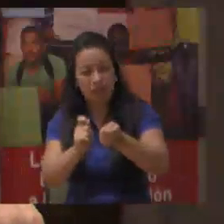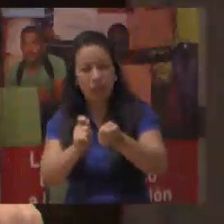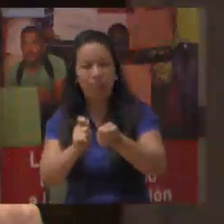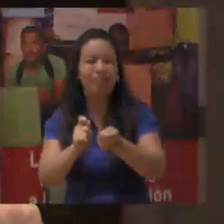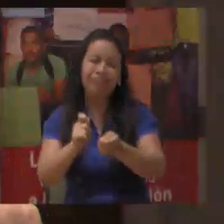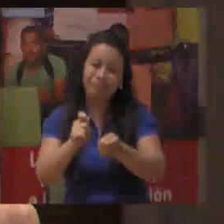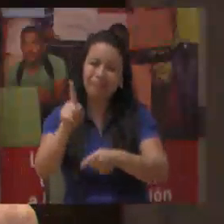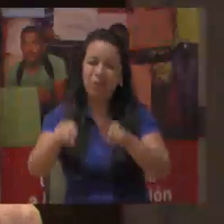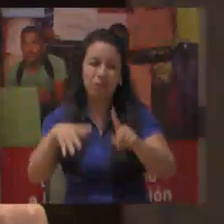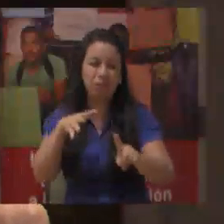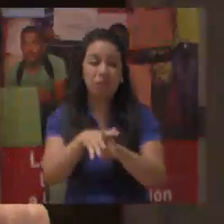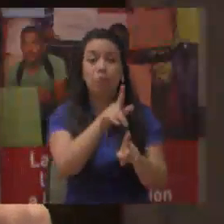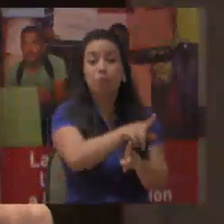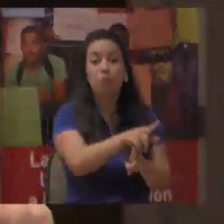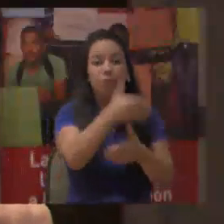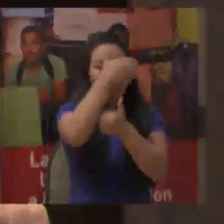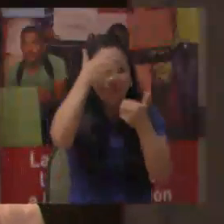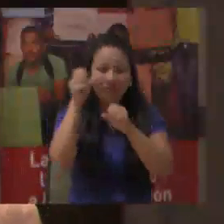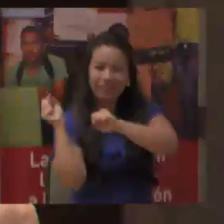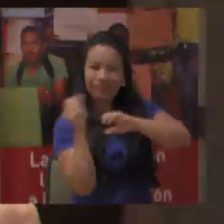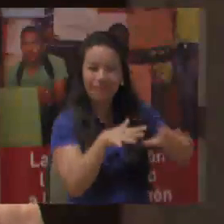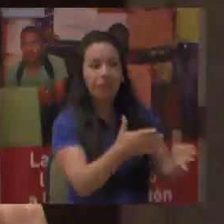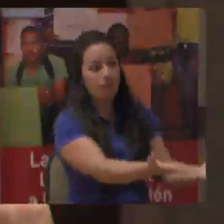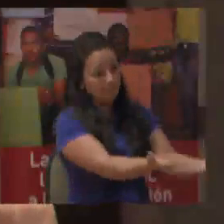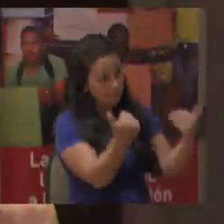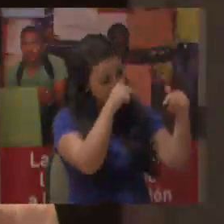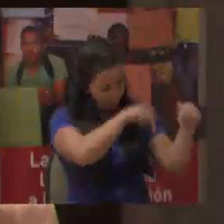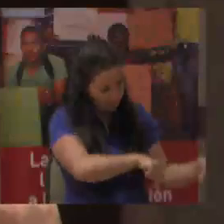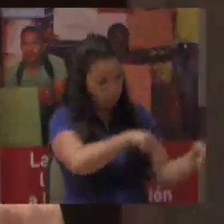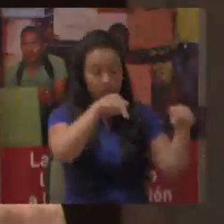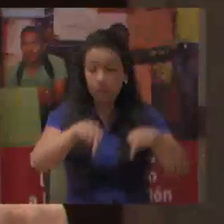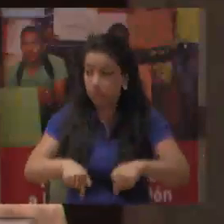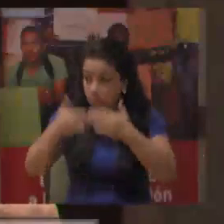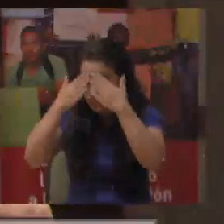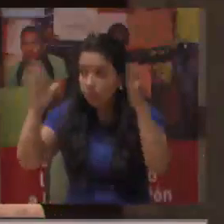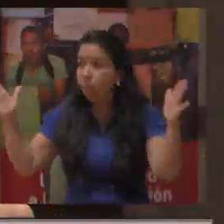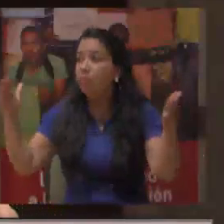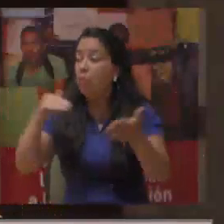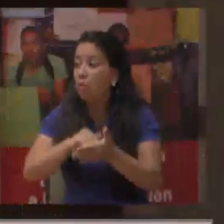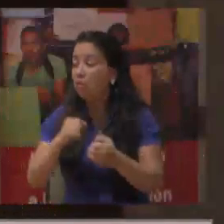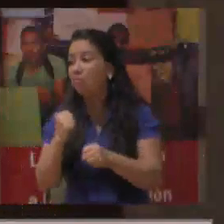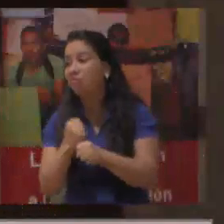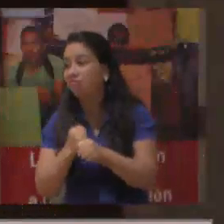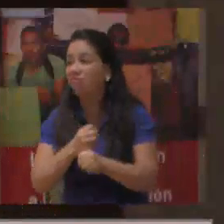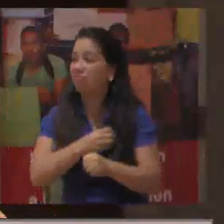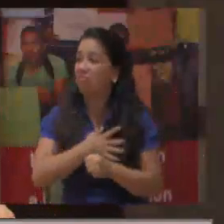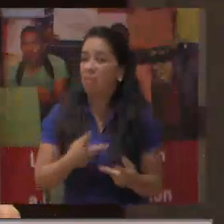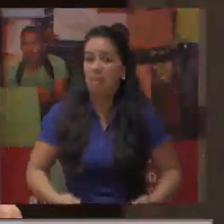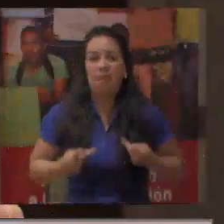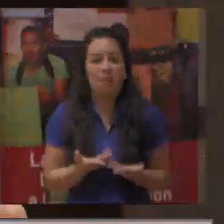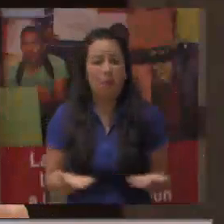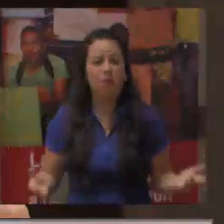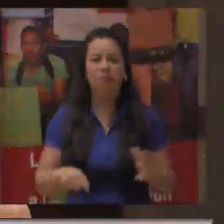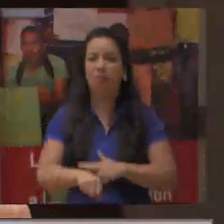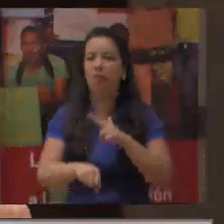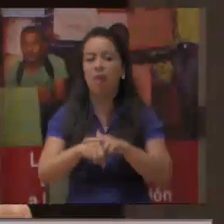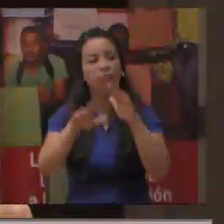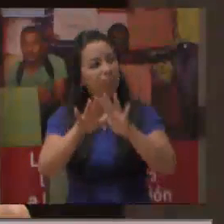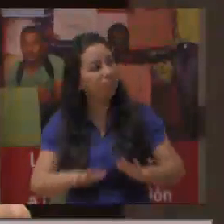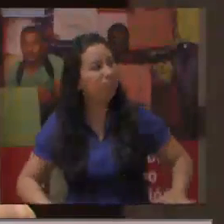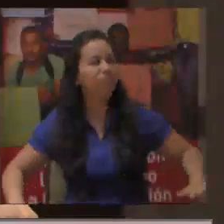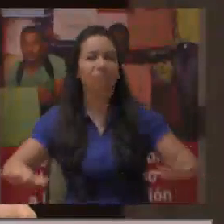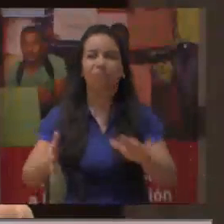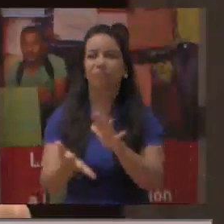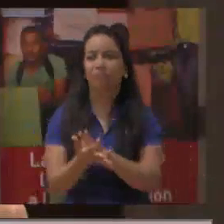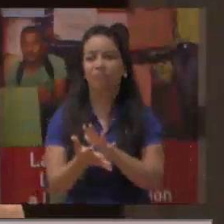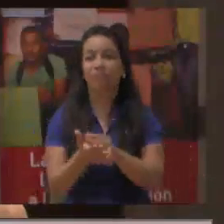reinsertados que tenemos en las ciudades puedan volver al campo, donde encuentren otra vez oportunidades y donde encuentren otra vez que